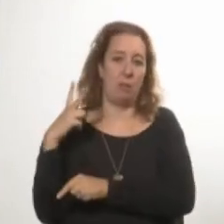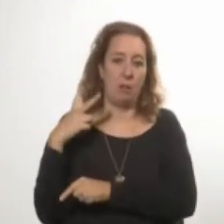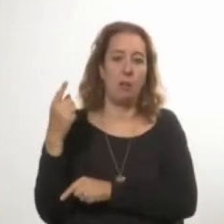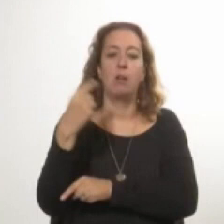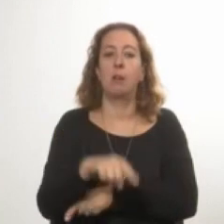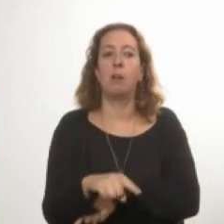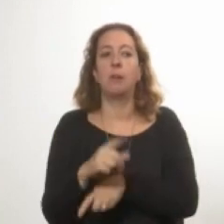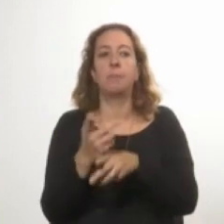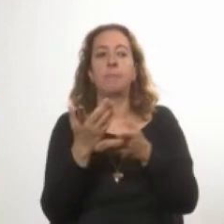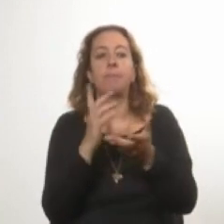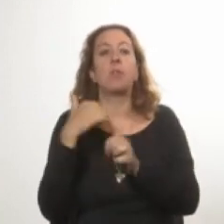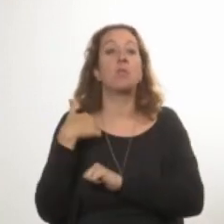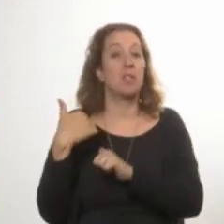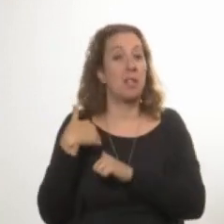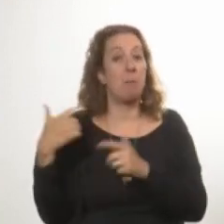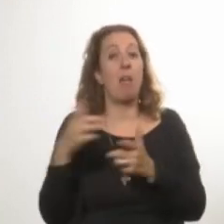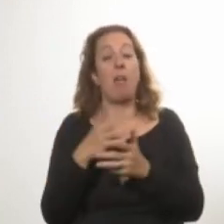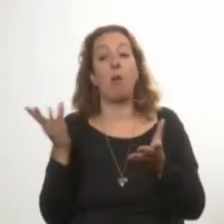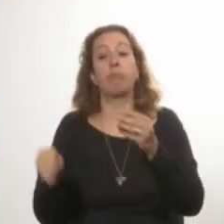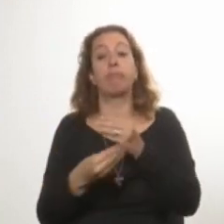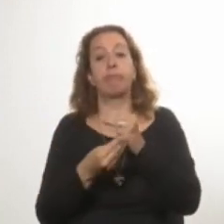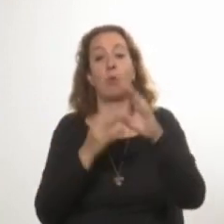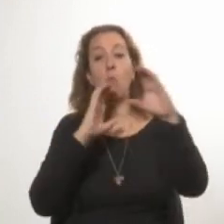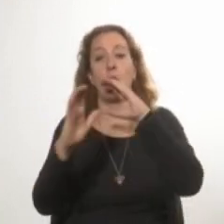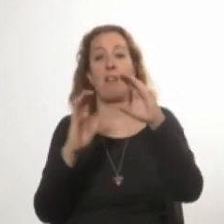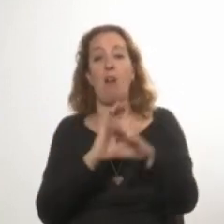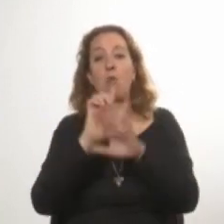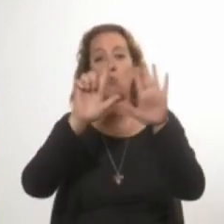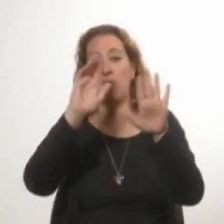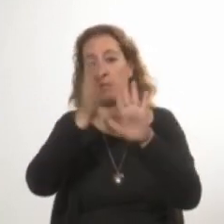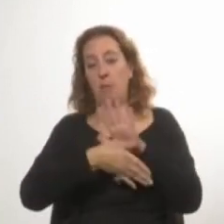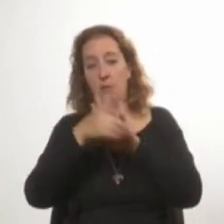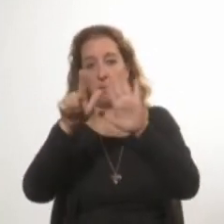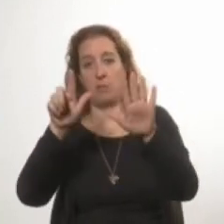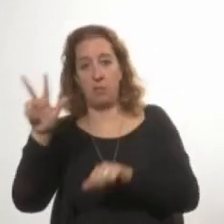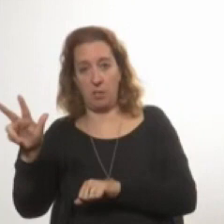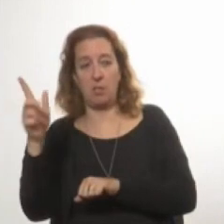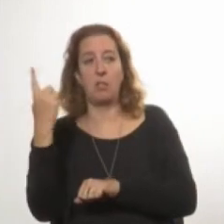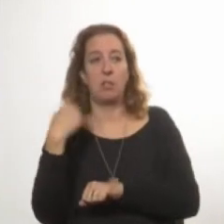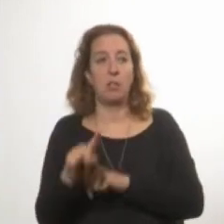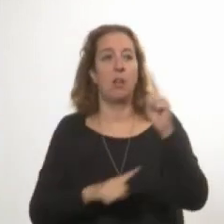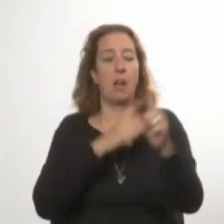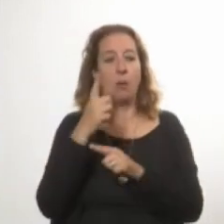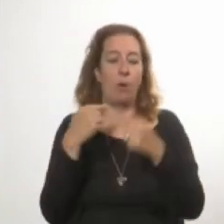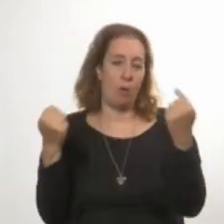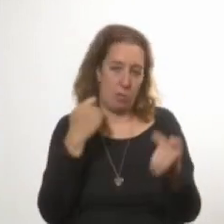Armadas, complementado por el comunicado 7/73, sin perjuicio de determinadas salvedades que, como